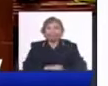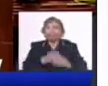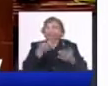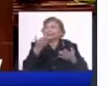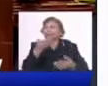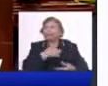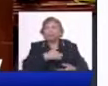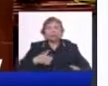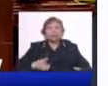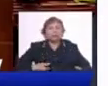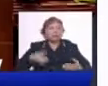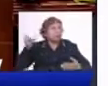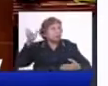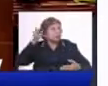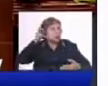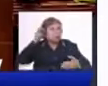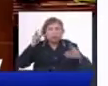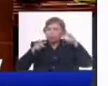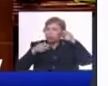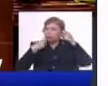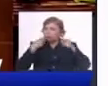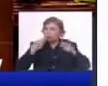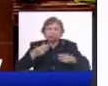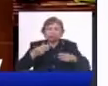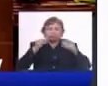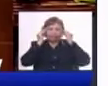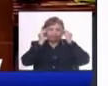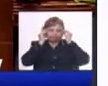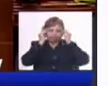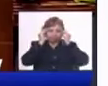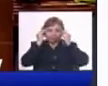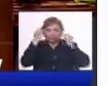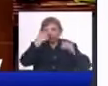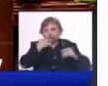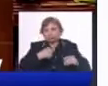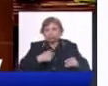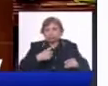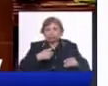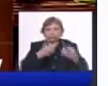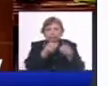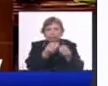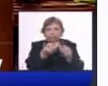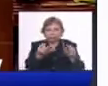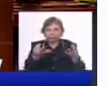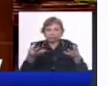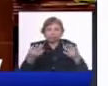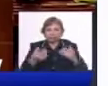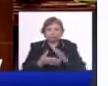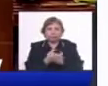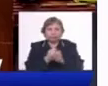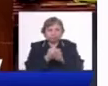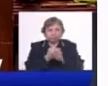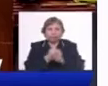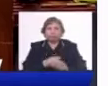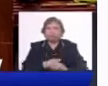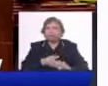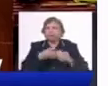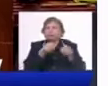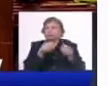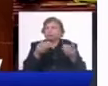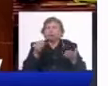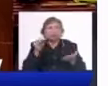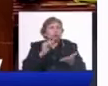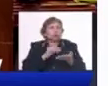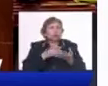Presidente, también he escuchado y quisiera hacerle esta reflexión de modo personal a muchos de nuestros colegas, muchos de los